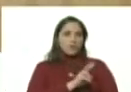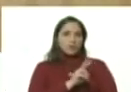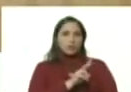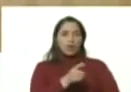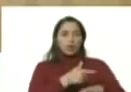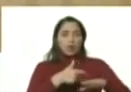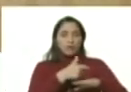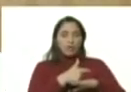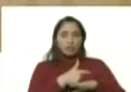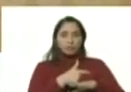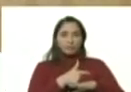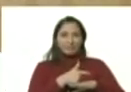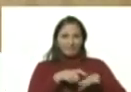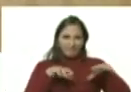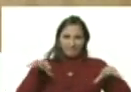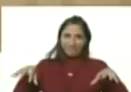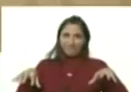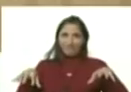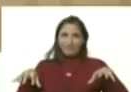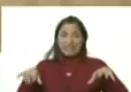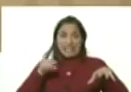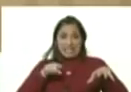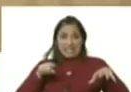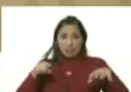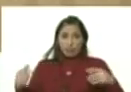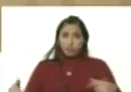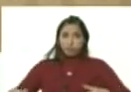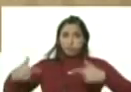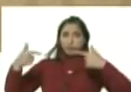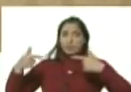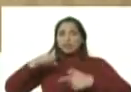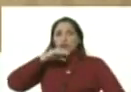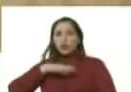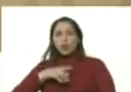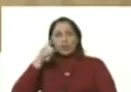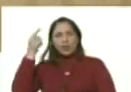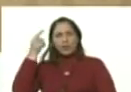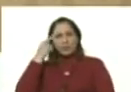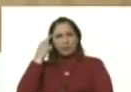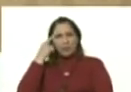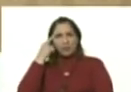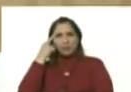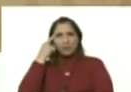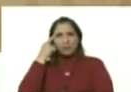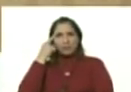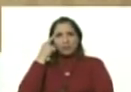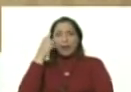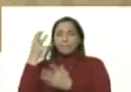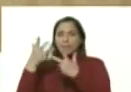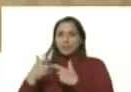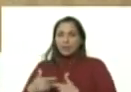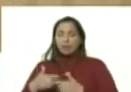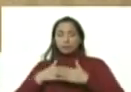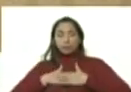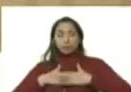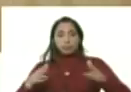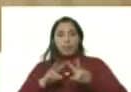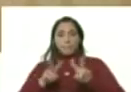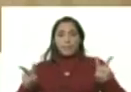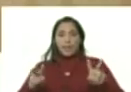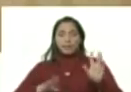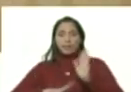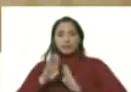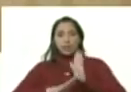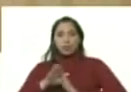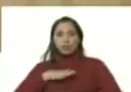ese conflicto histórico debemos saber administrarlo para garantizar la paz, el desarrollo y la tranquilidad